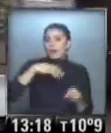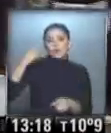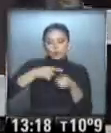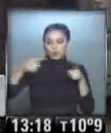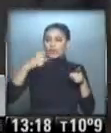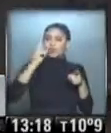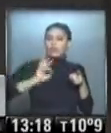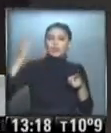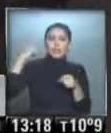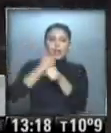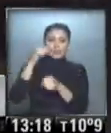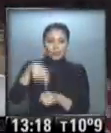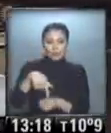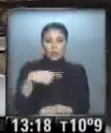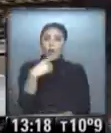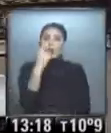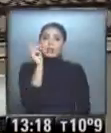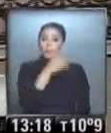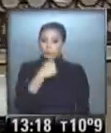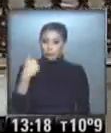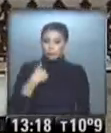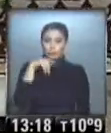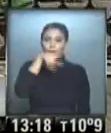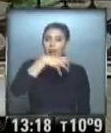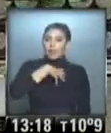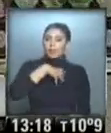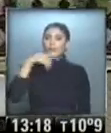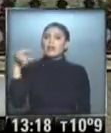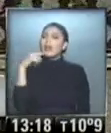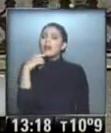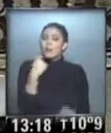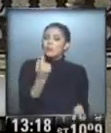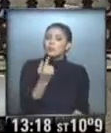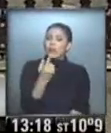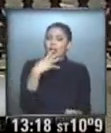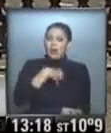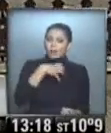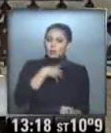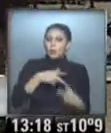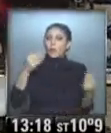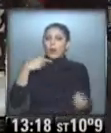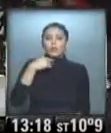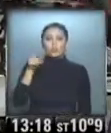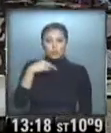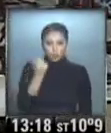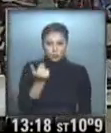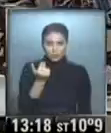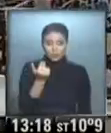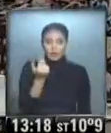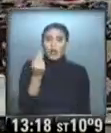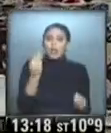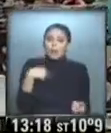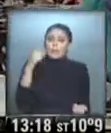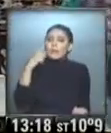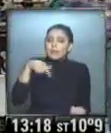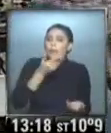2 años. Alina Conde es mamá de una de las alumnas del Mariano Acosta. Alina, ¿en qué curso, en qué grado está tu hija? Y bueno, ¿cómo se